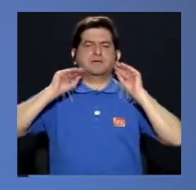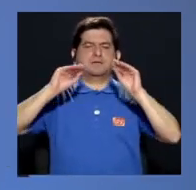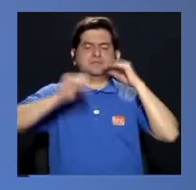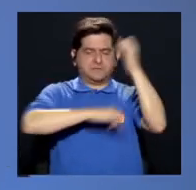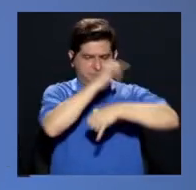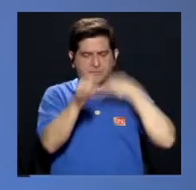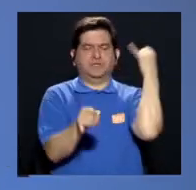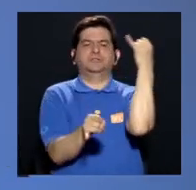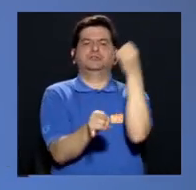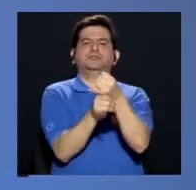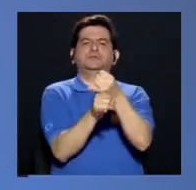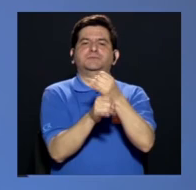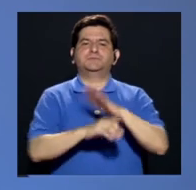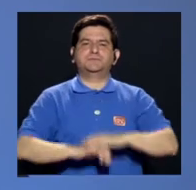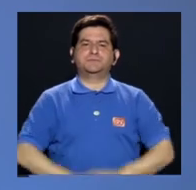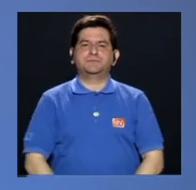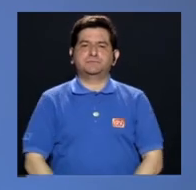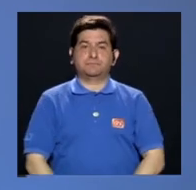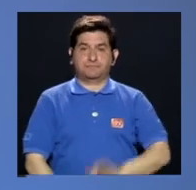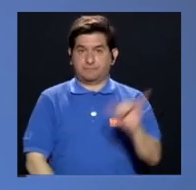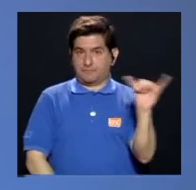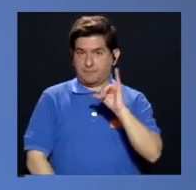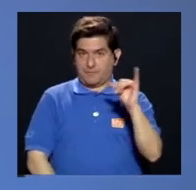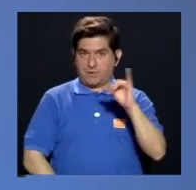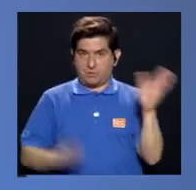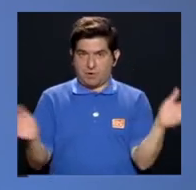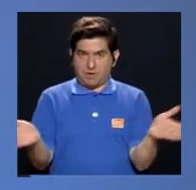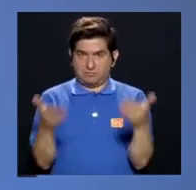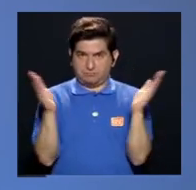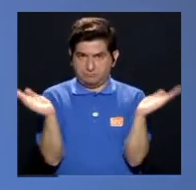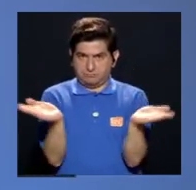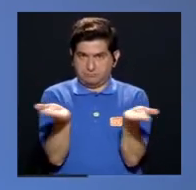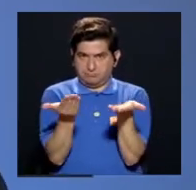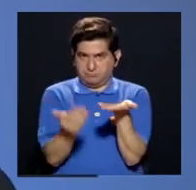académico internacional, también propiciando